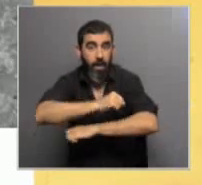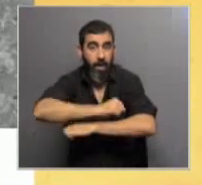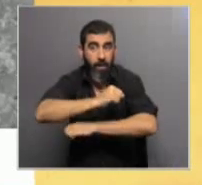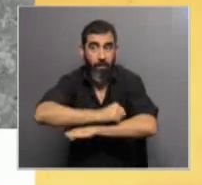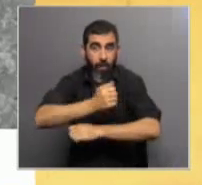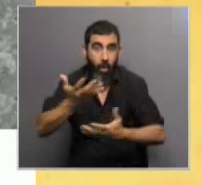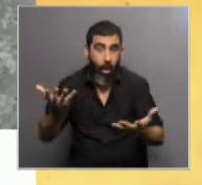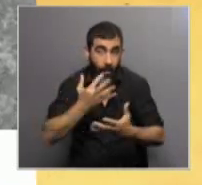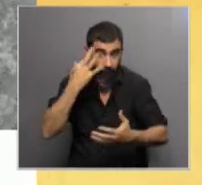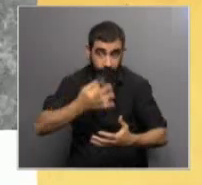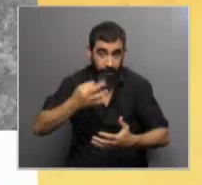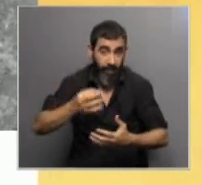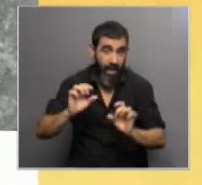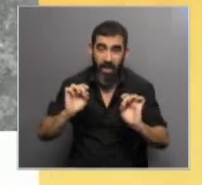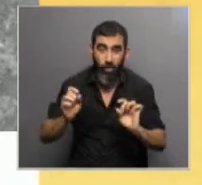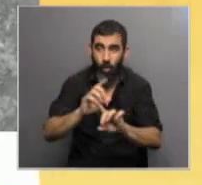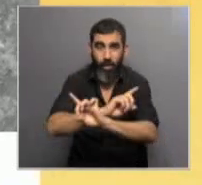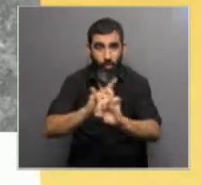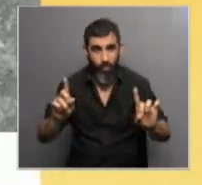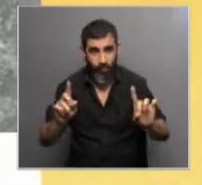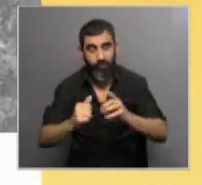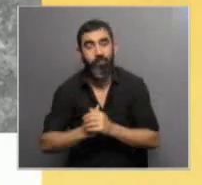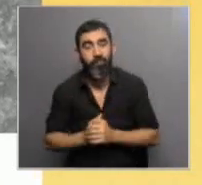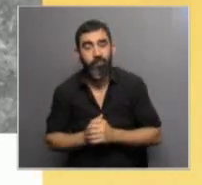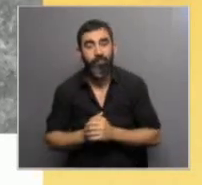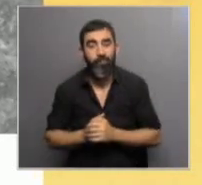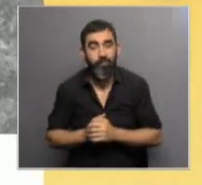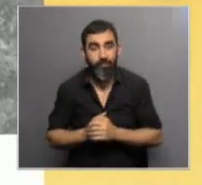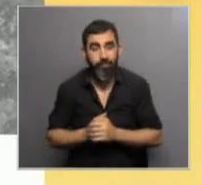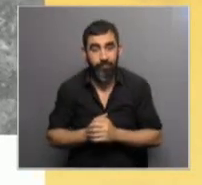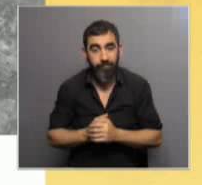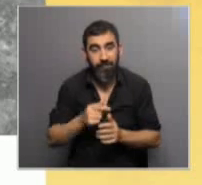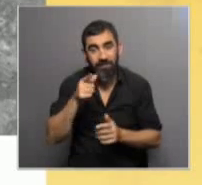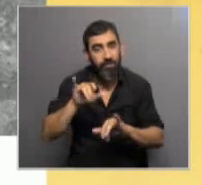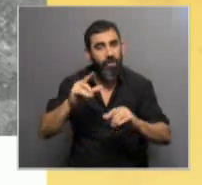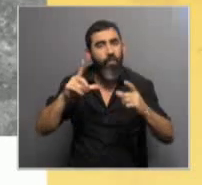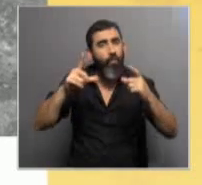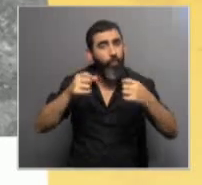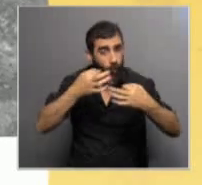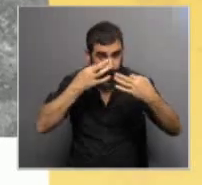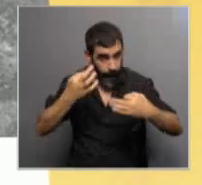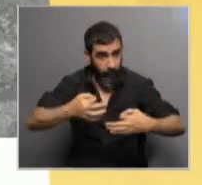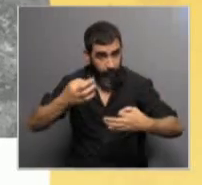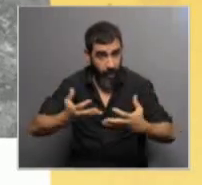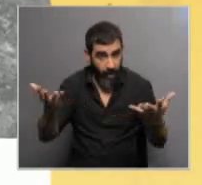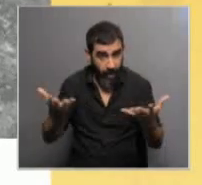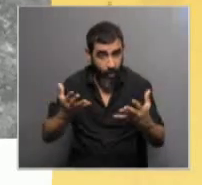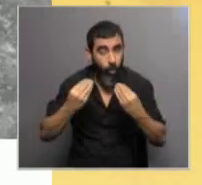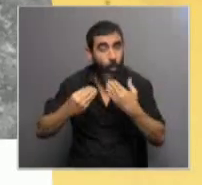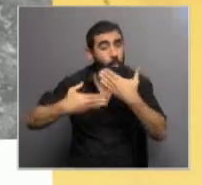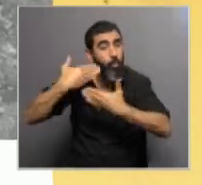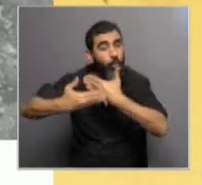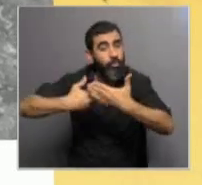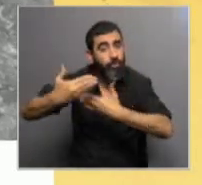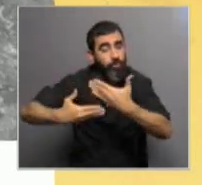que ahora lo está haciendo los sitios naturales está esto que vemos ahora por ejemplo es tomado de una foto real y está señalado un poco el proceso de